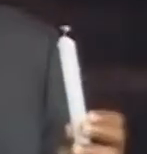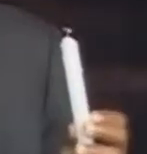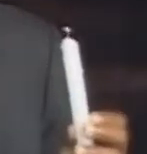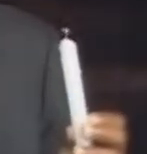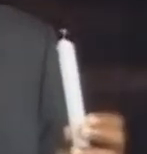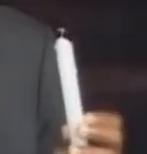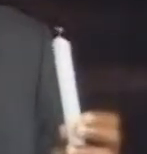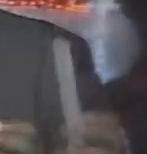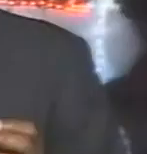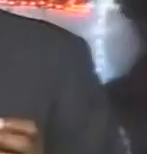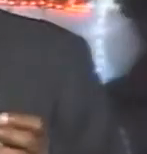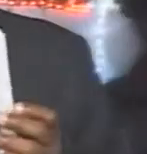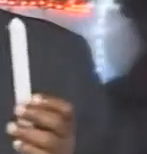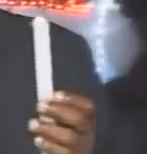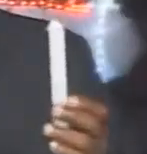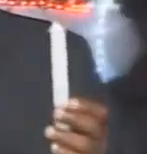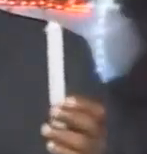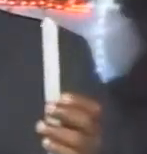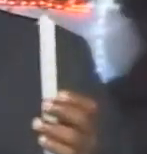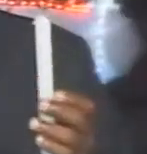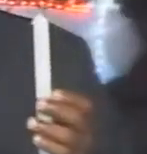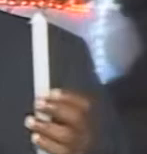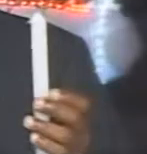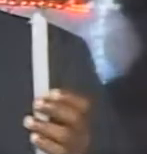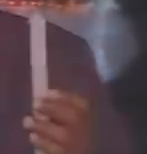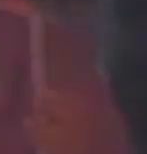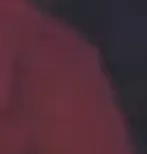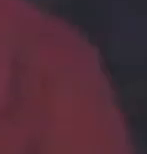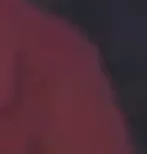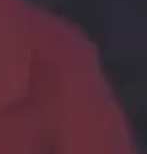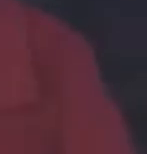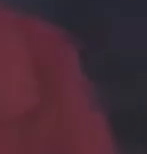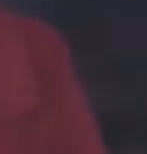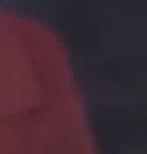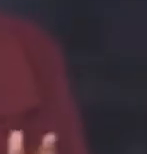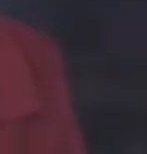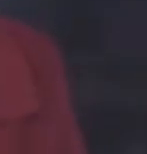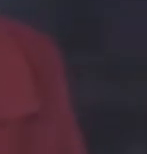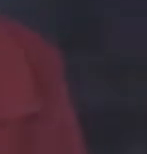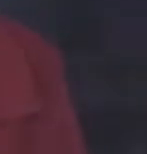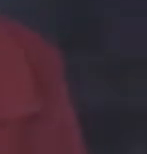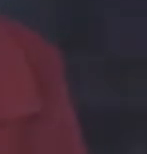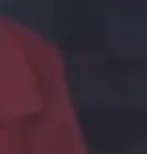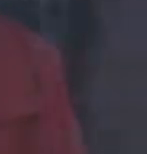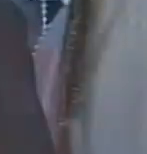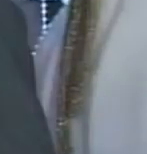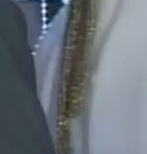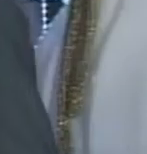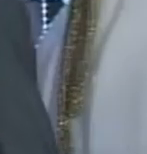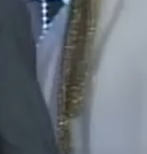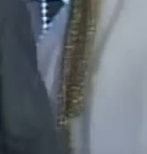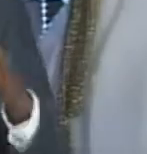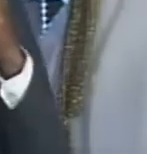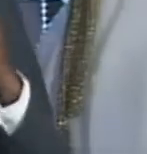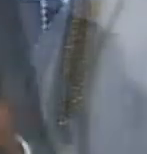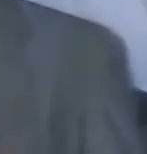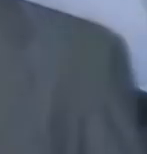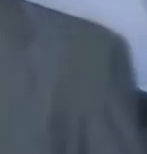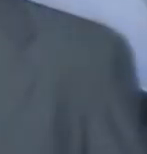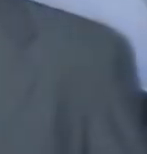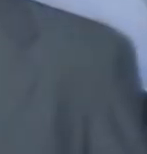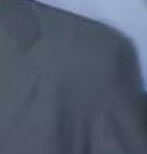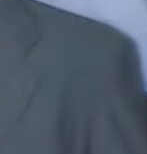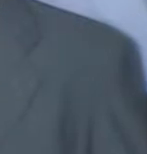Y que la Navidad traiga a cada uno la realización de sus sueños. De sus metas. De